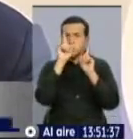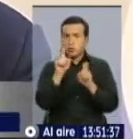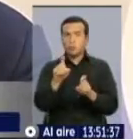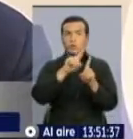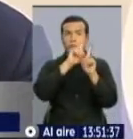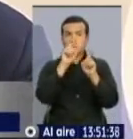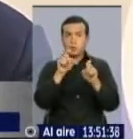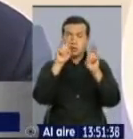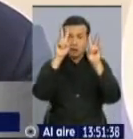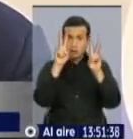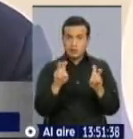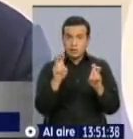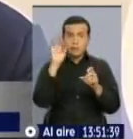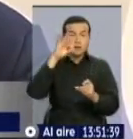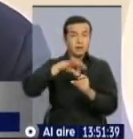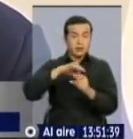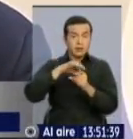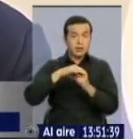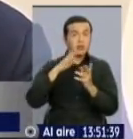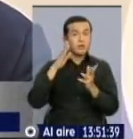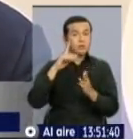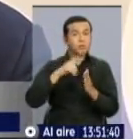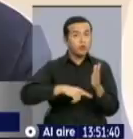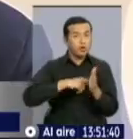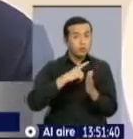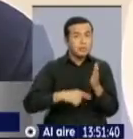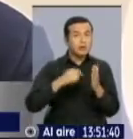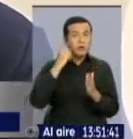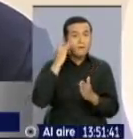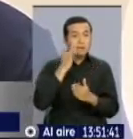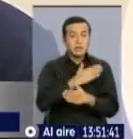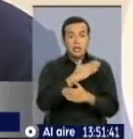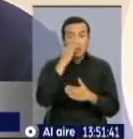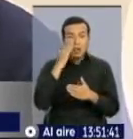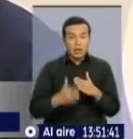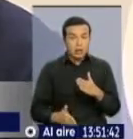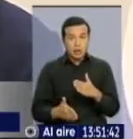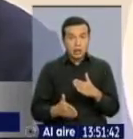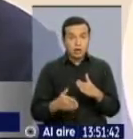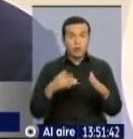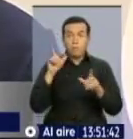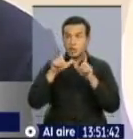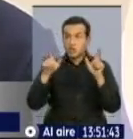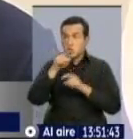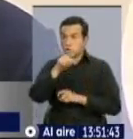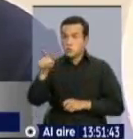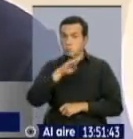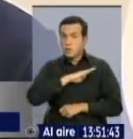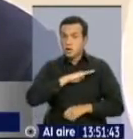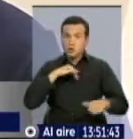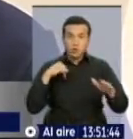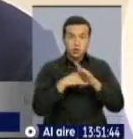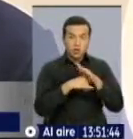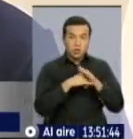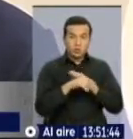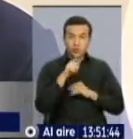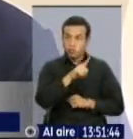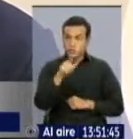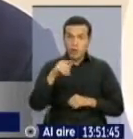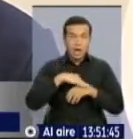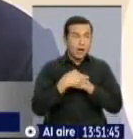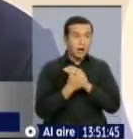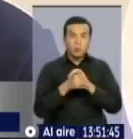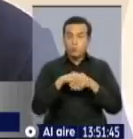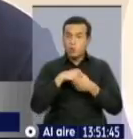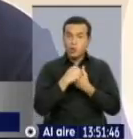la consulta precisamente evita que los abusivos se aprovechen